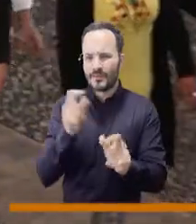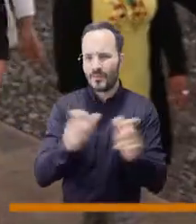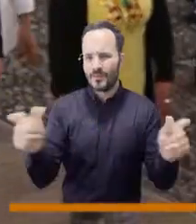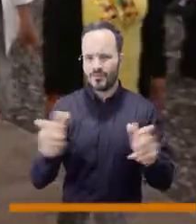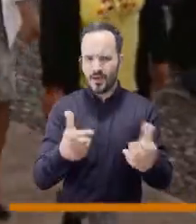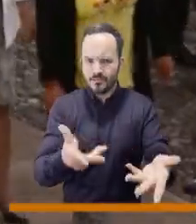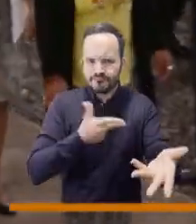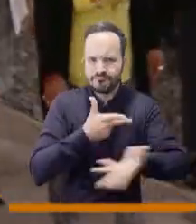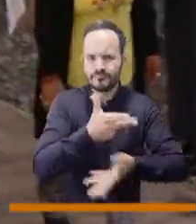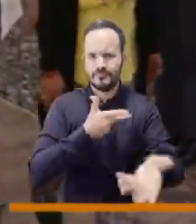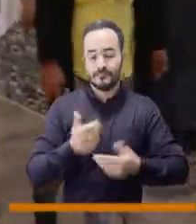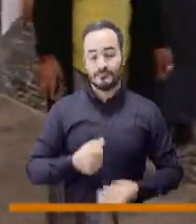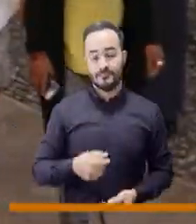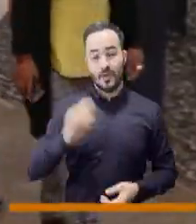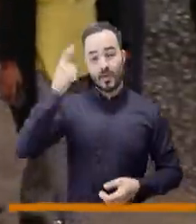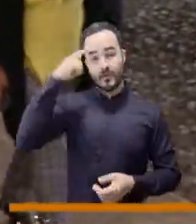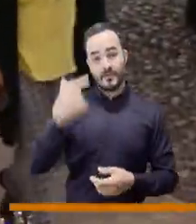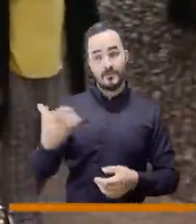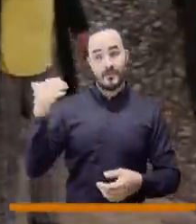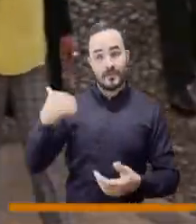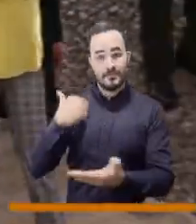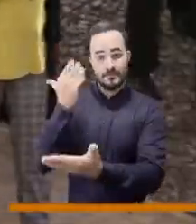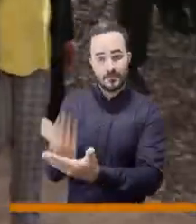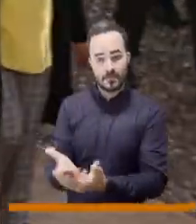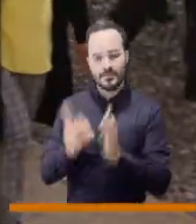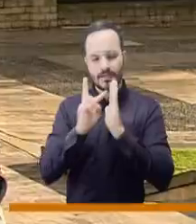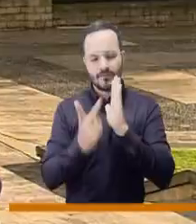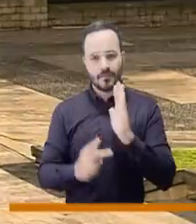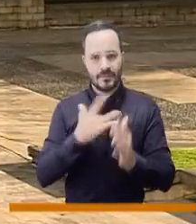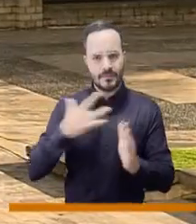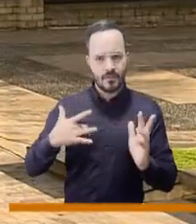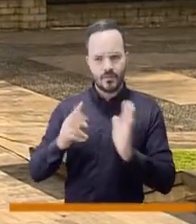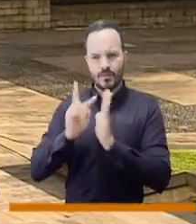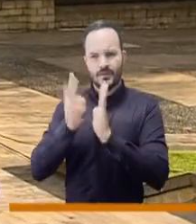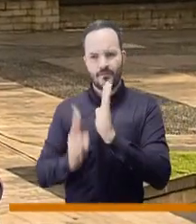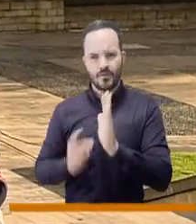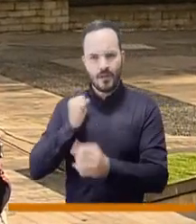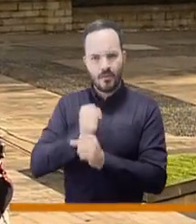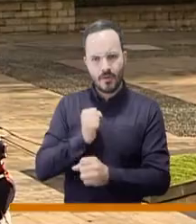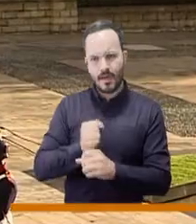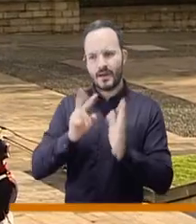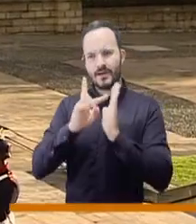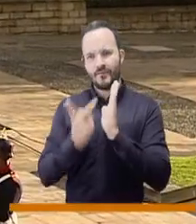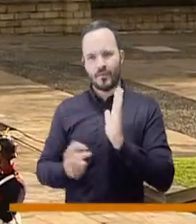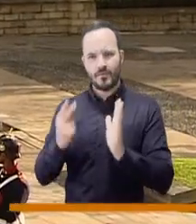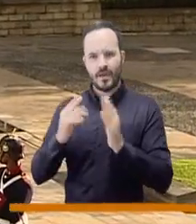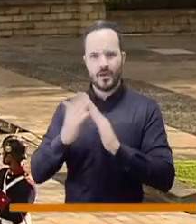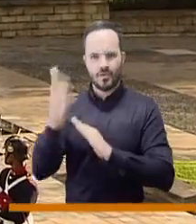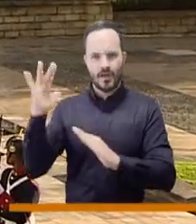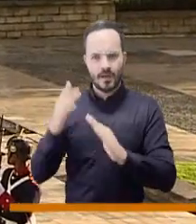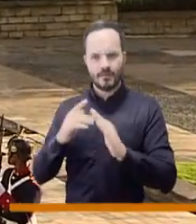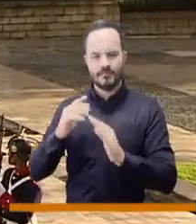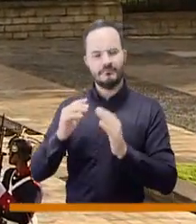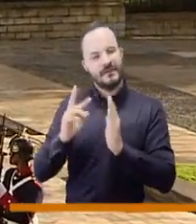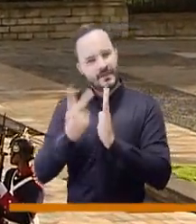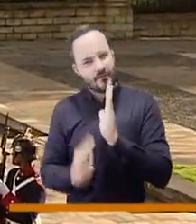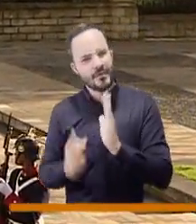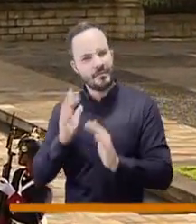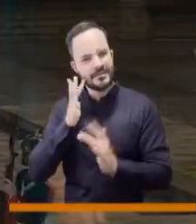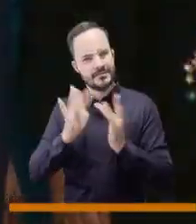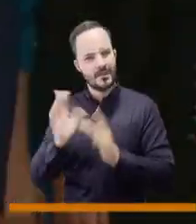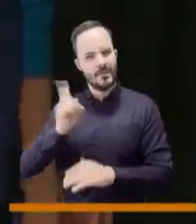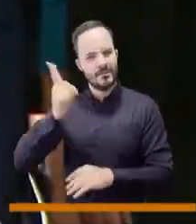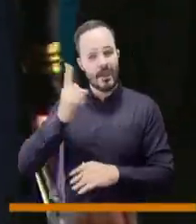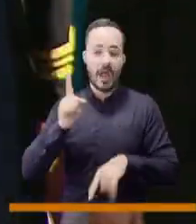gente, un gobierno que hizo unas propuestas de reforma a la salud, reforma laboral, reforma rural, reforma política,